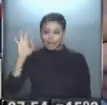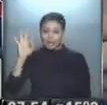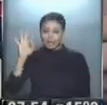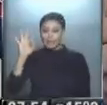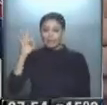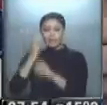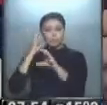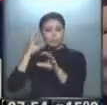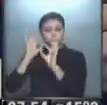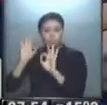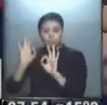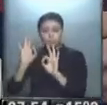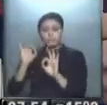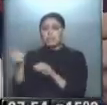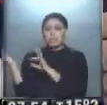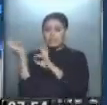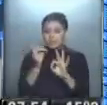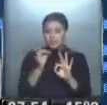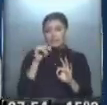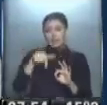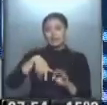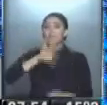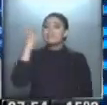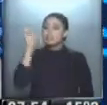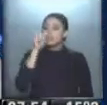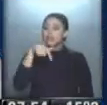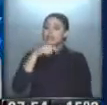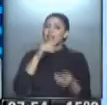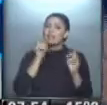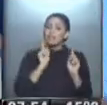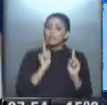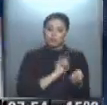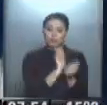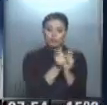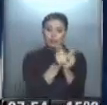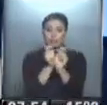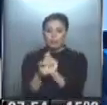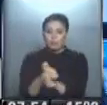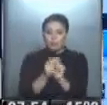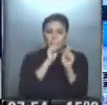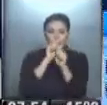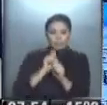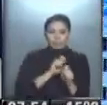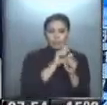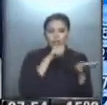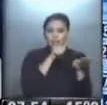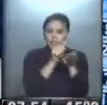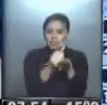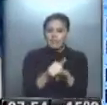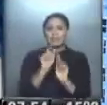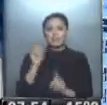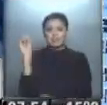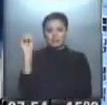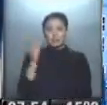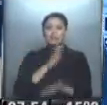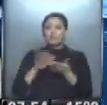que están prestando servicio en las estaciones más importantes, mientras estamos readecuando y modernizando los andenes. Señalamiento nuevo para